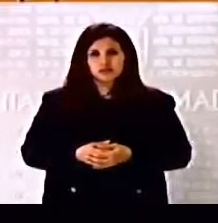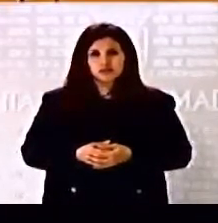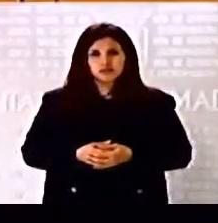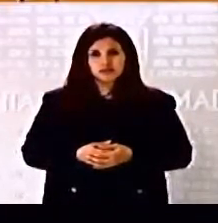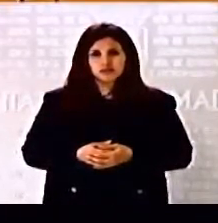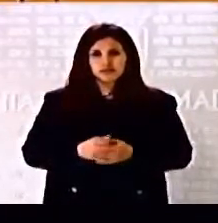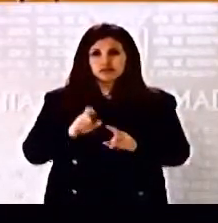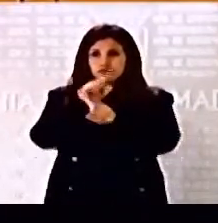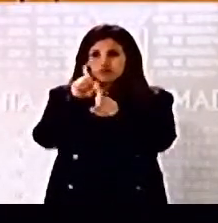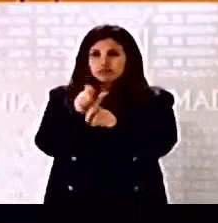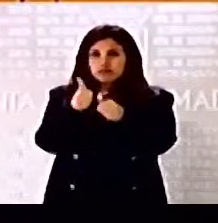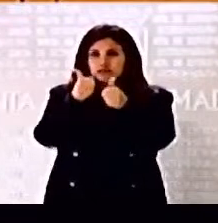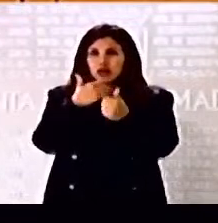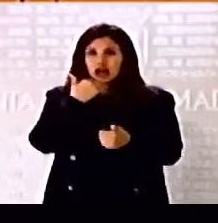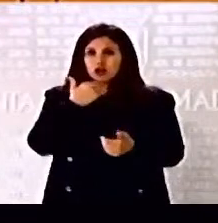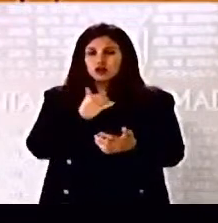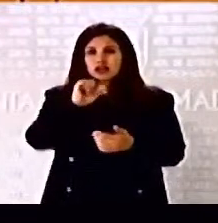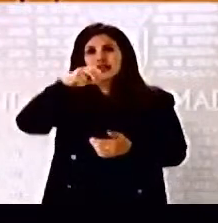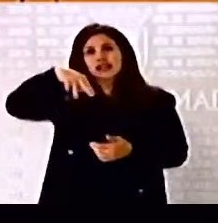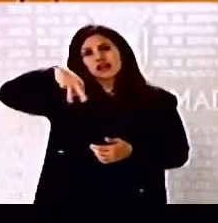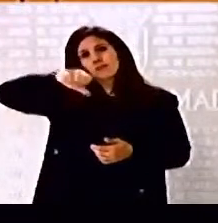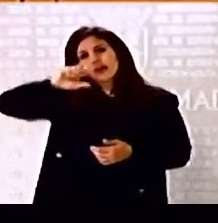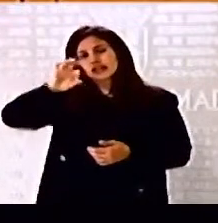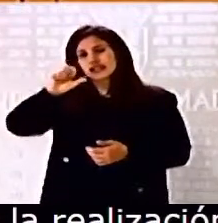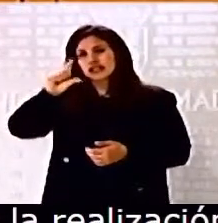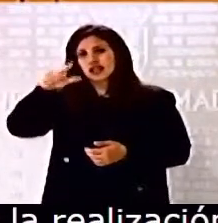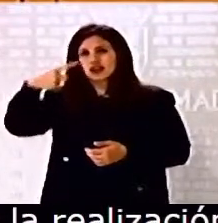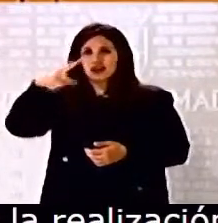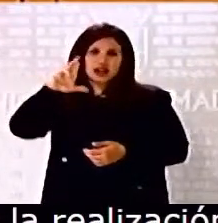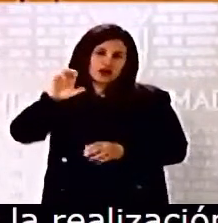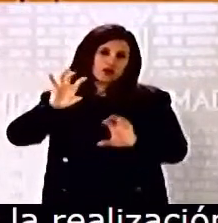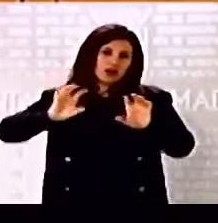¿Alguna cuestión más? Inma Salguero, de la cadena SER.